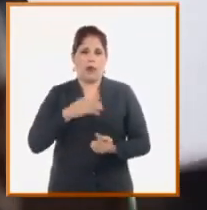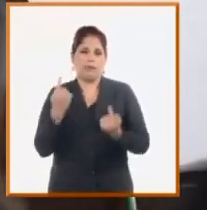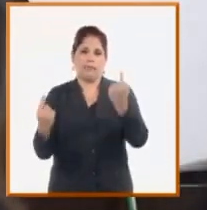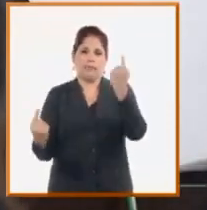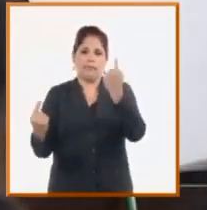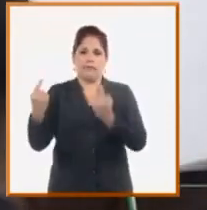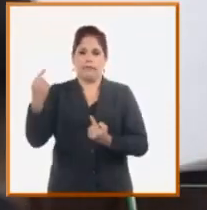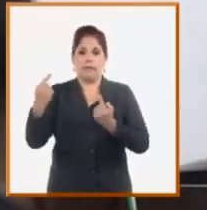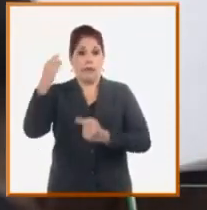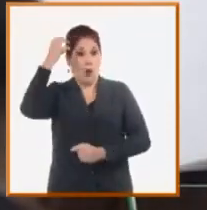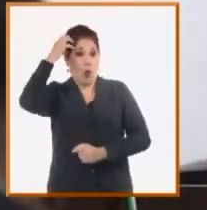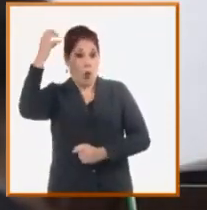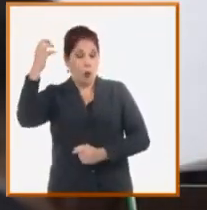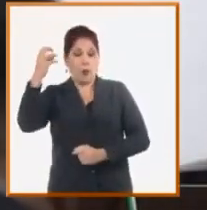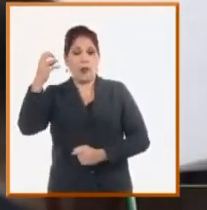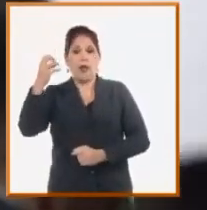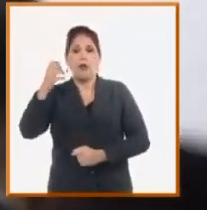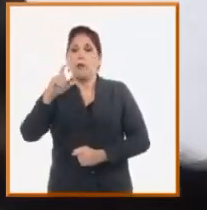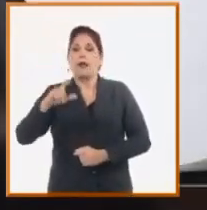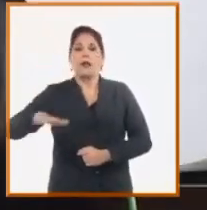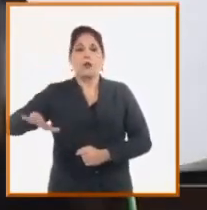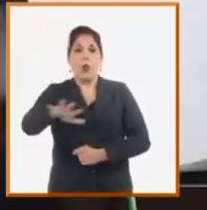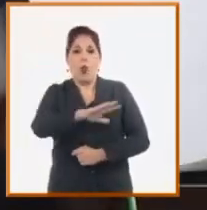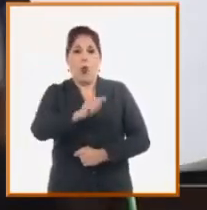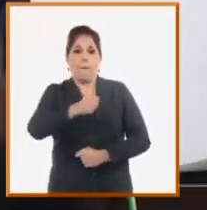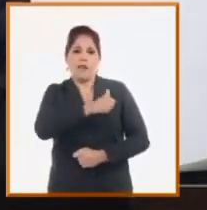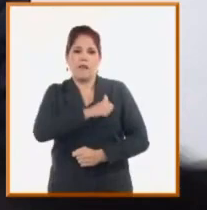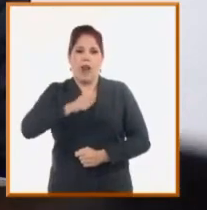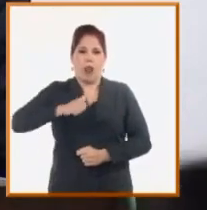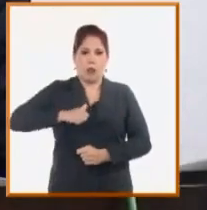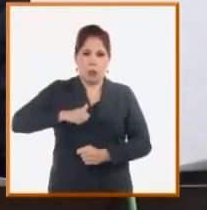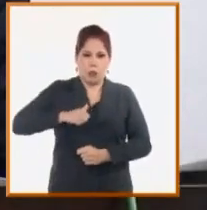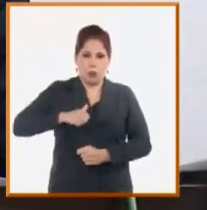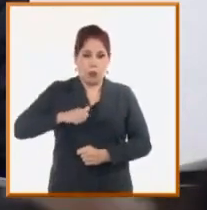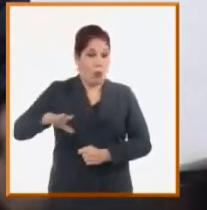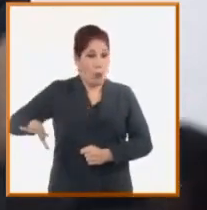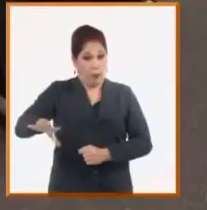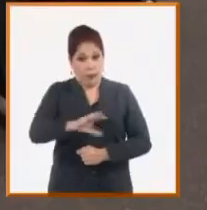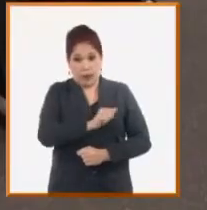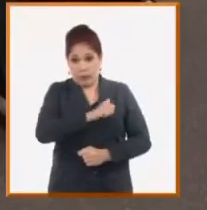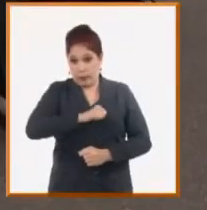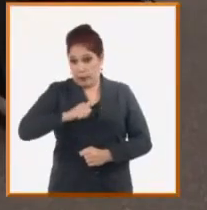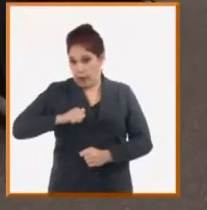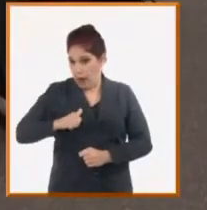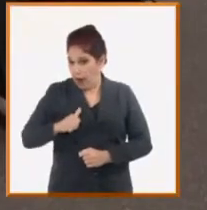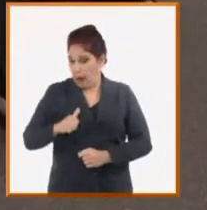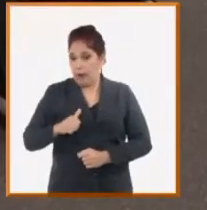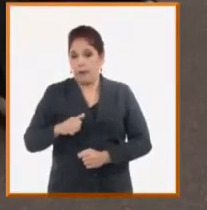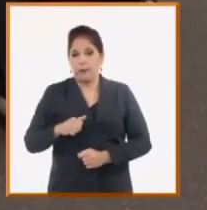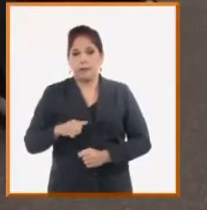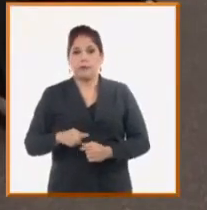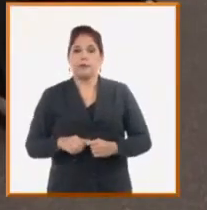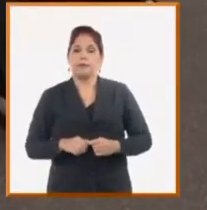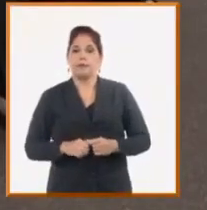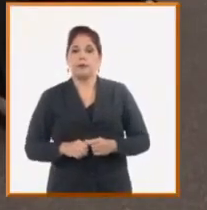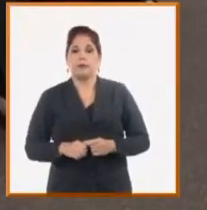que si el gobierno lo está privatizando todo, que si esto, que si lo otro.